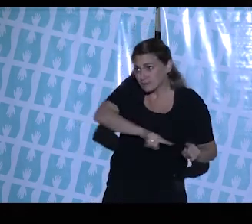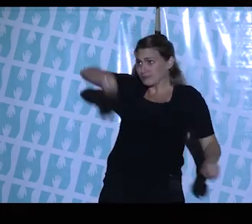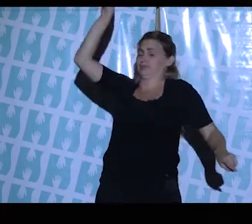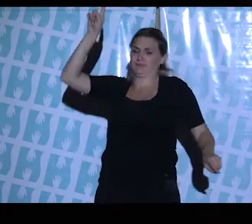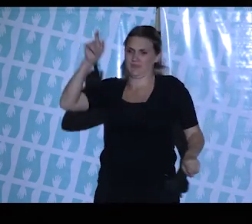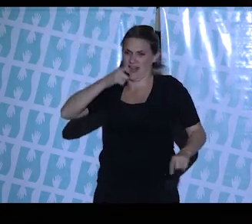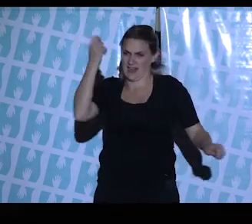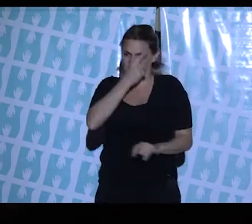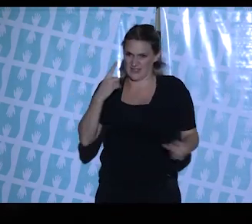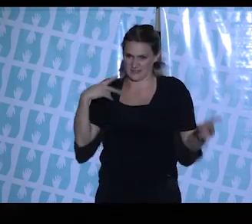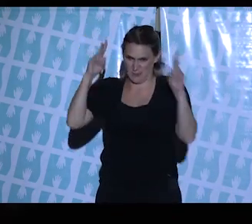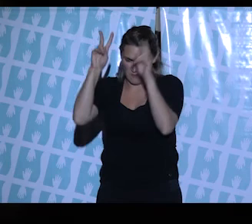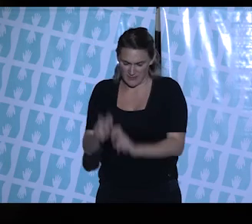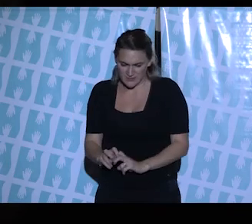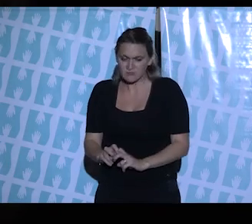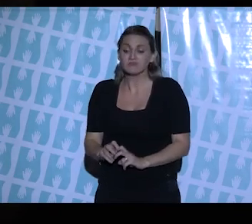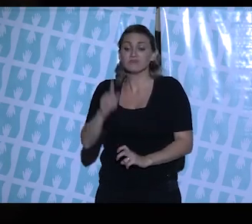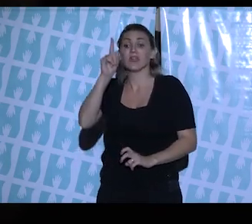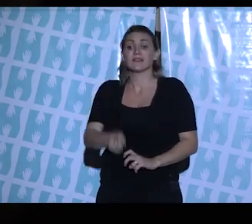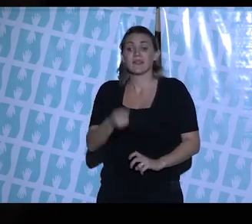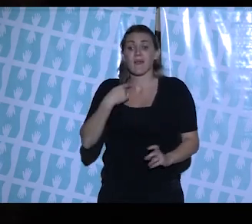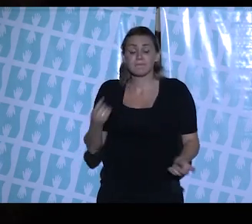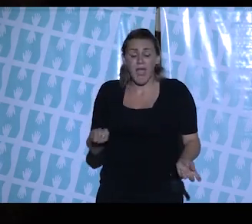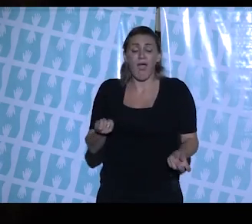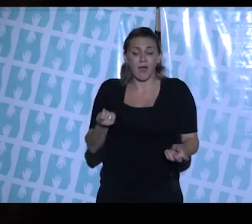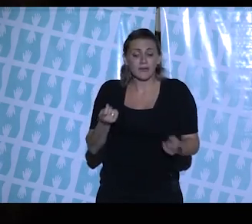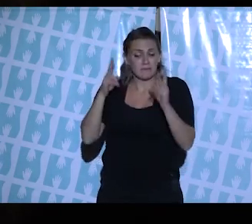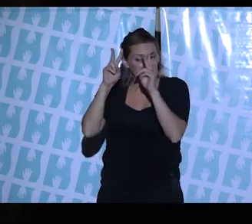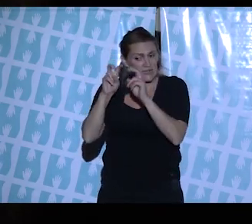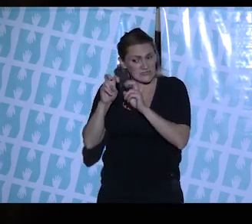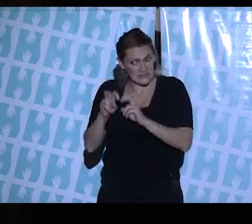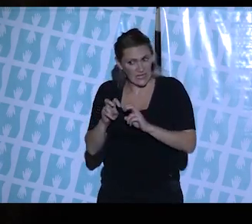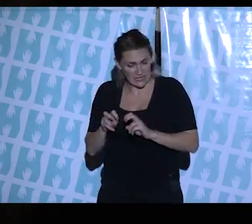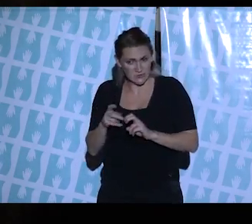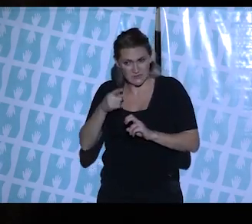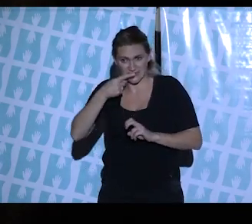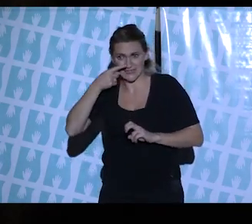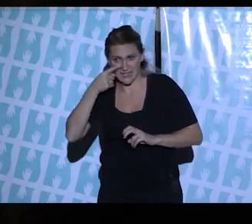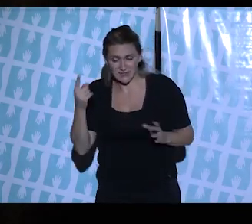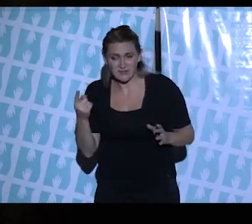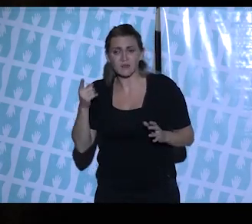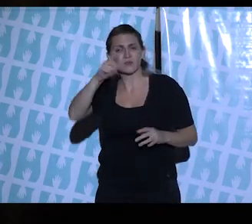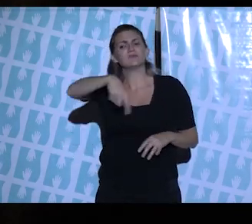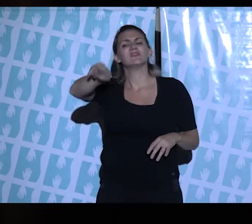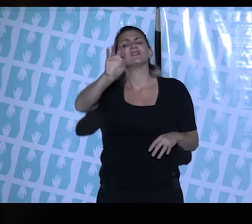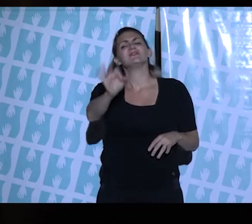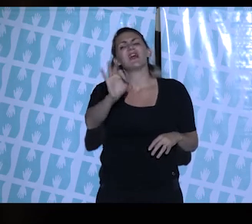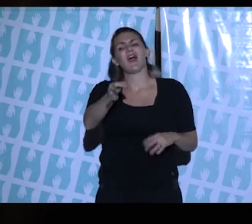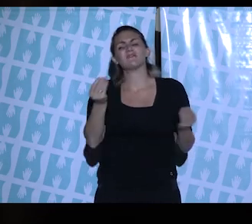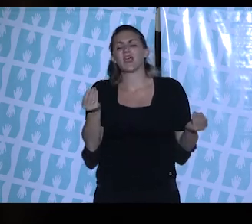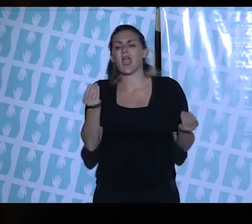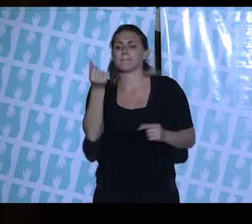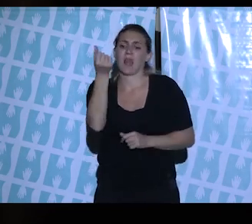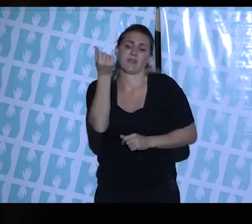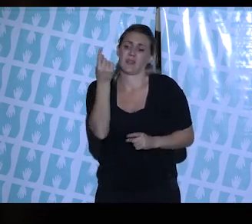ilustración del enorme crecimiento que tiene este campo, ustedes saben que la investigación necesita plata